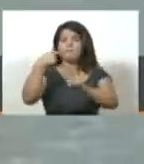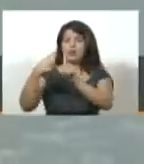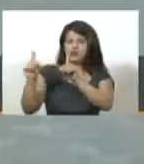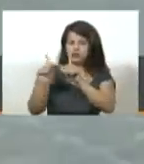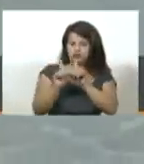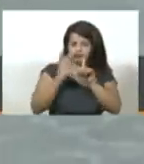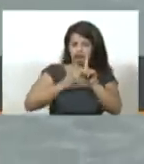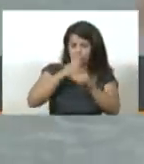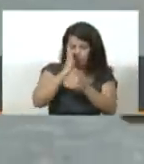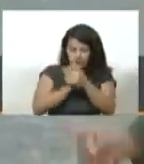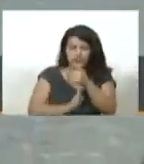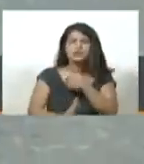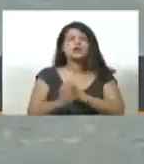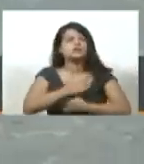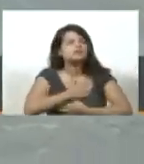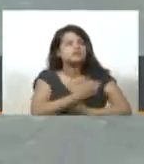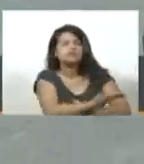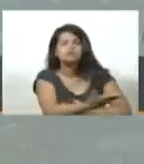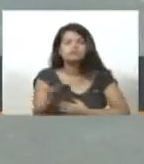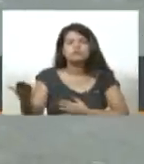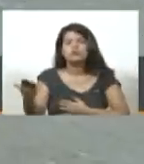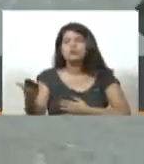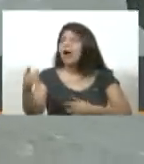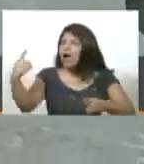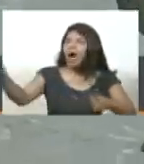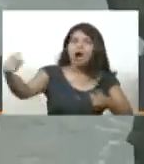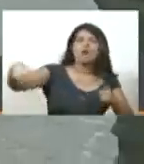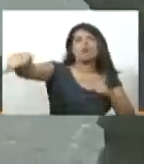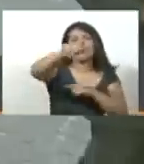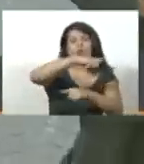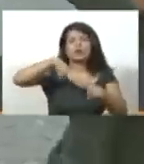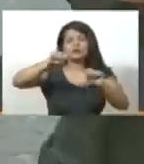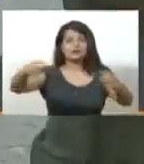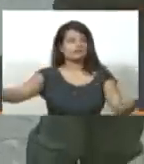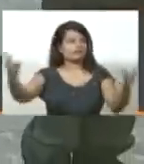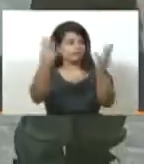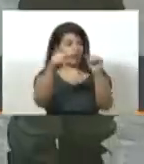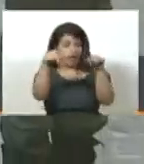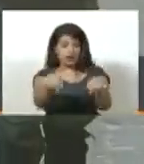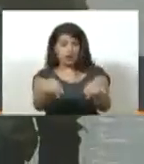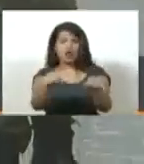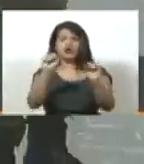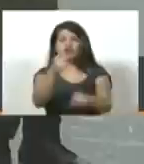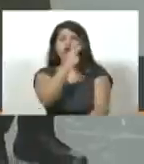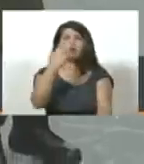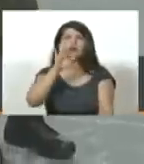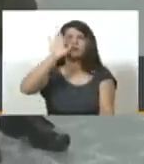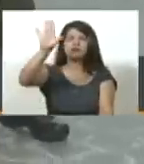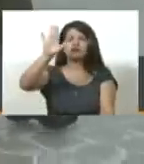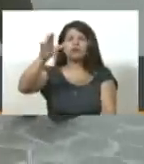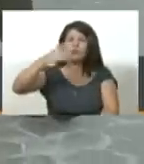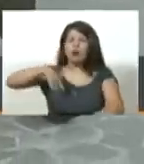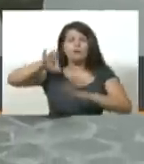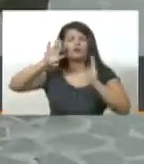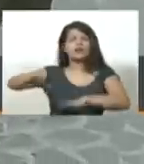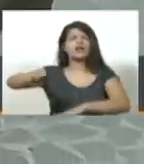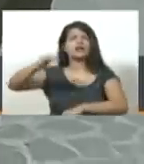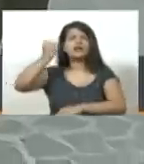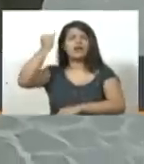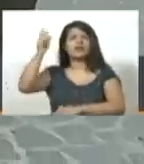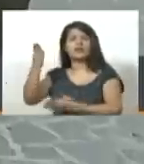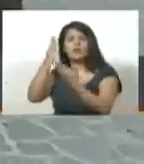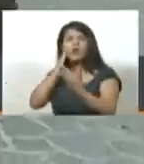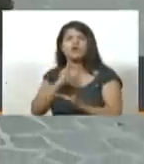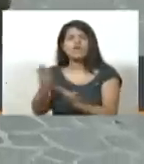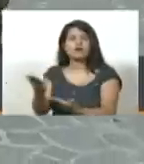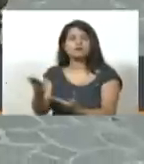servidor, y todos ustedes, quienes nos hemos comprometido a defender su ideario y continuar las